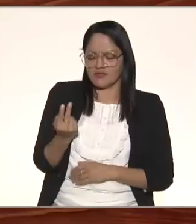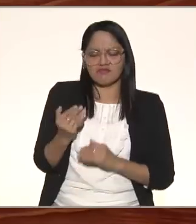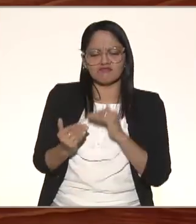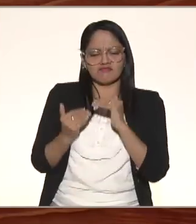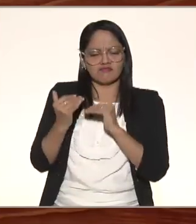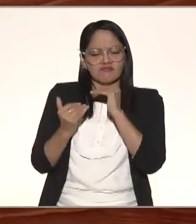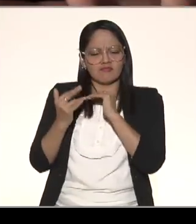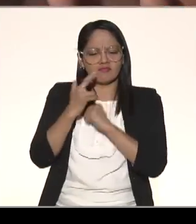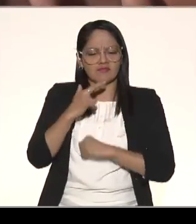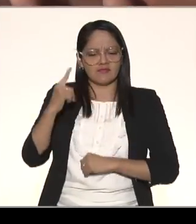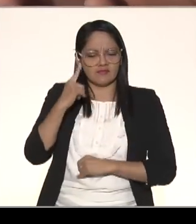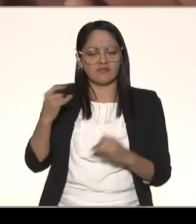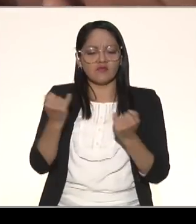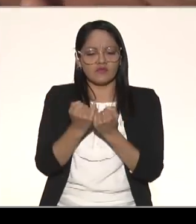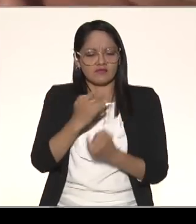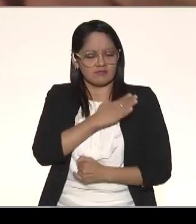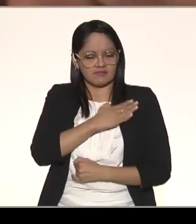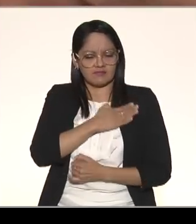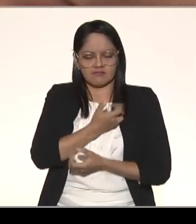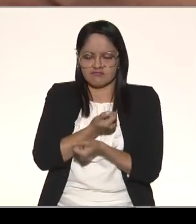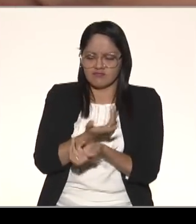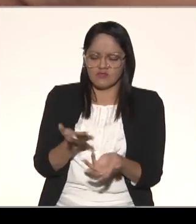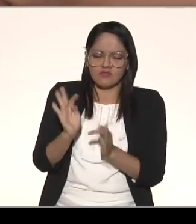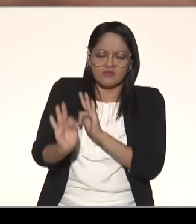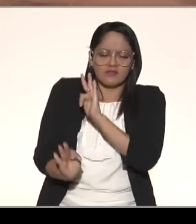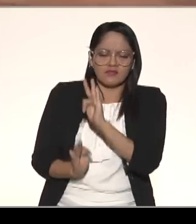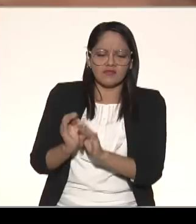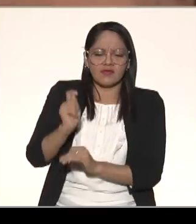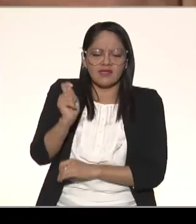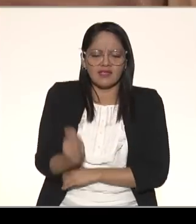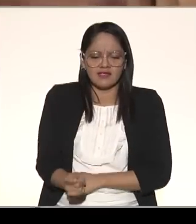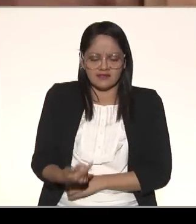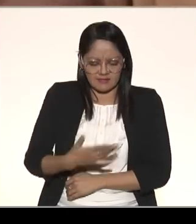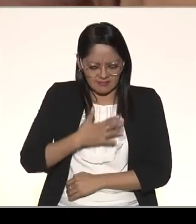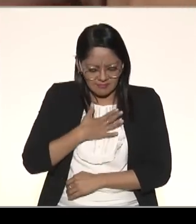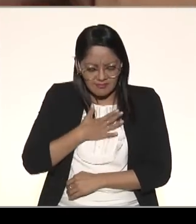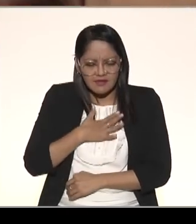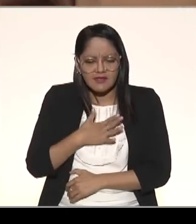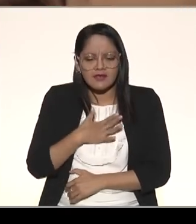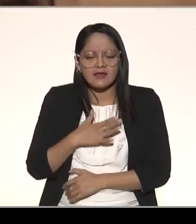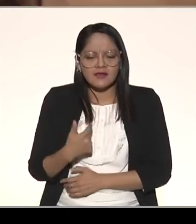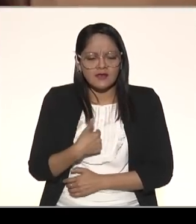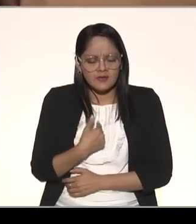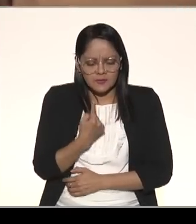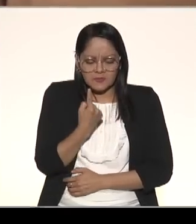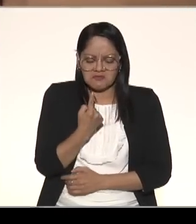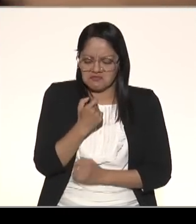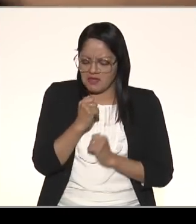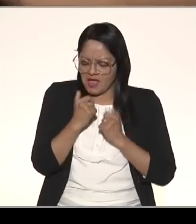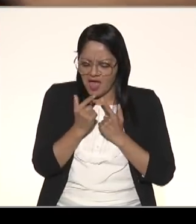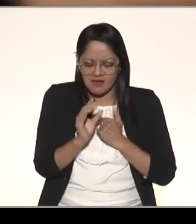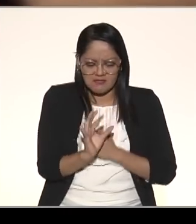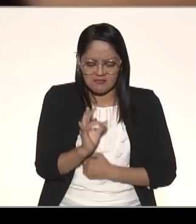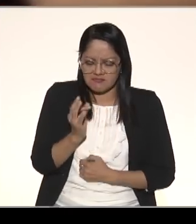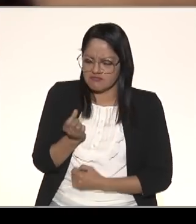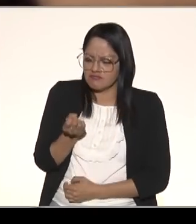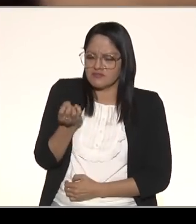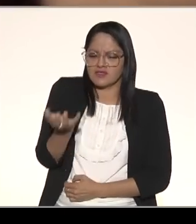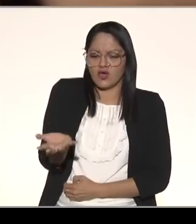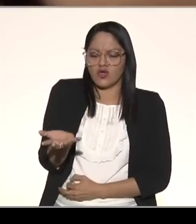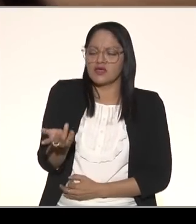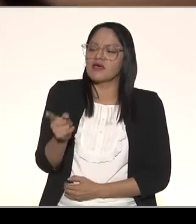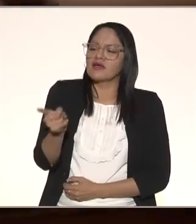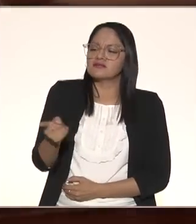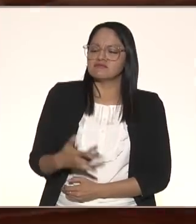La generosidad es la forma de dar un pedacito de lo que es uno para que el otro lo